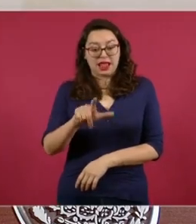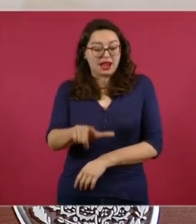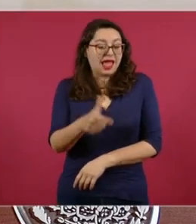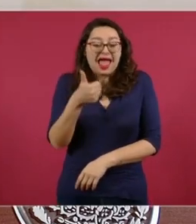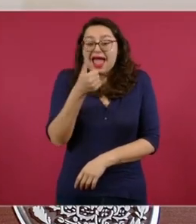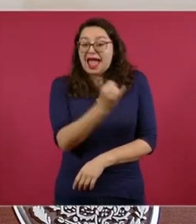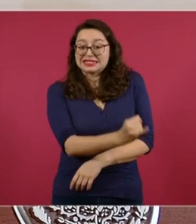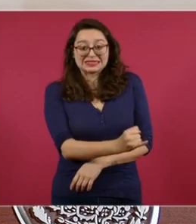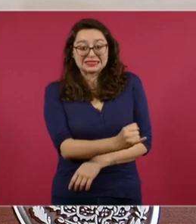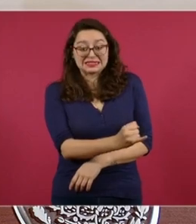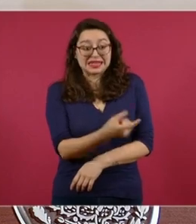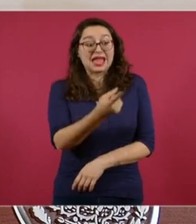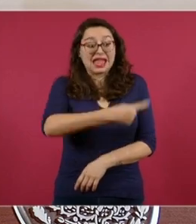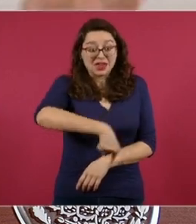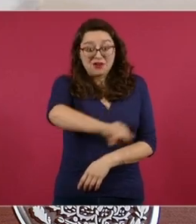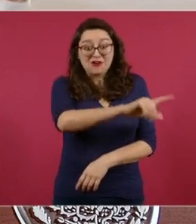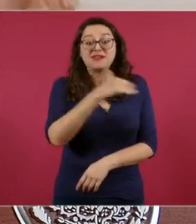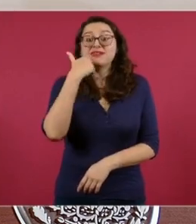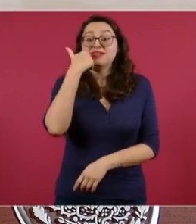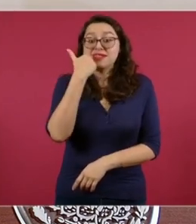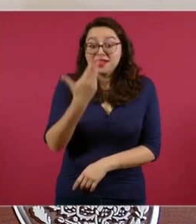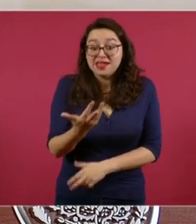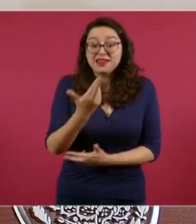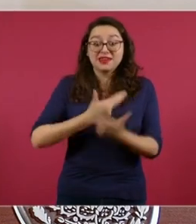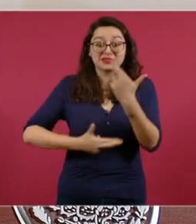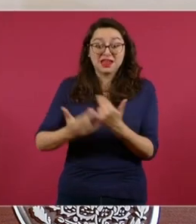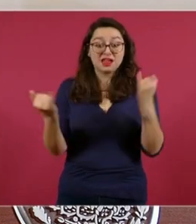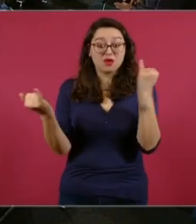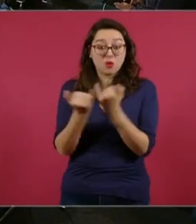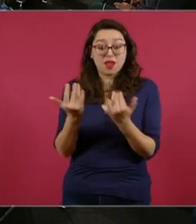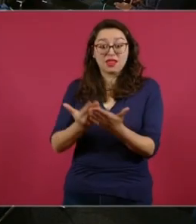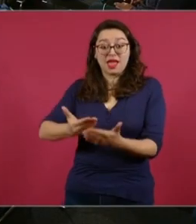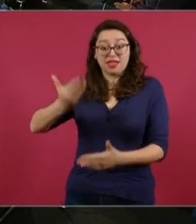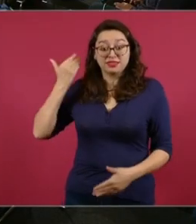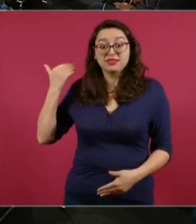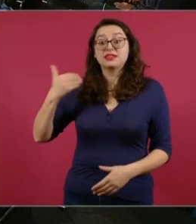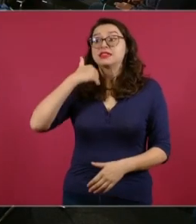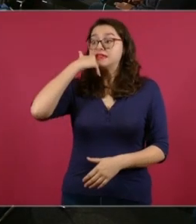continuara. Por eso están enojados.